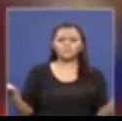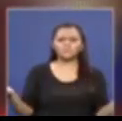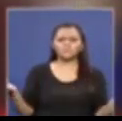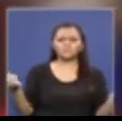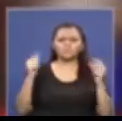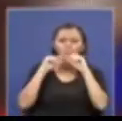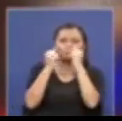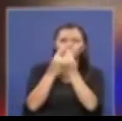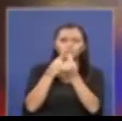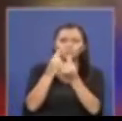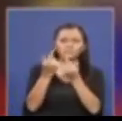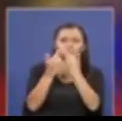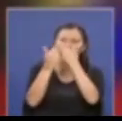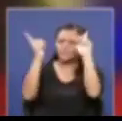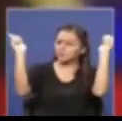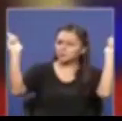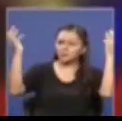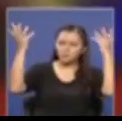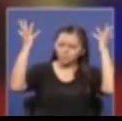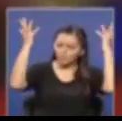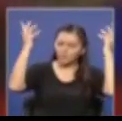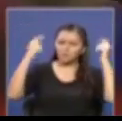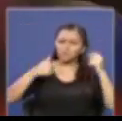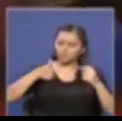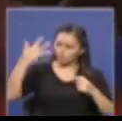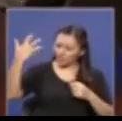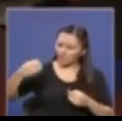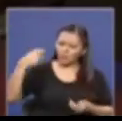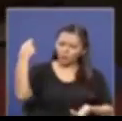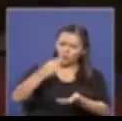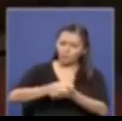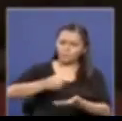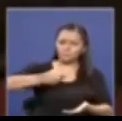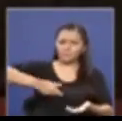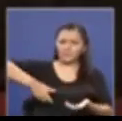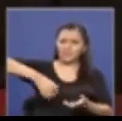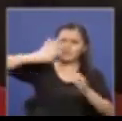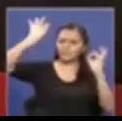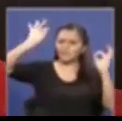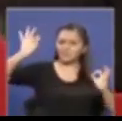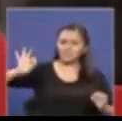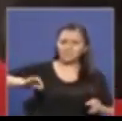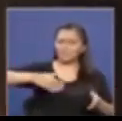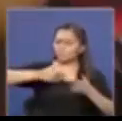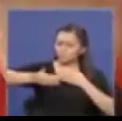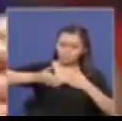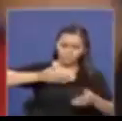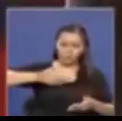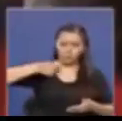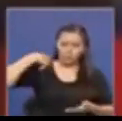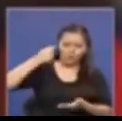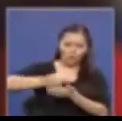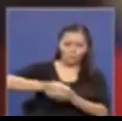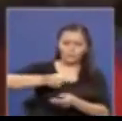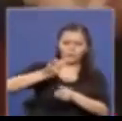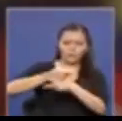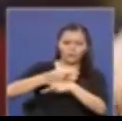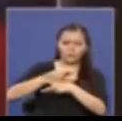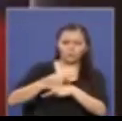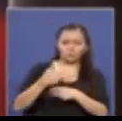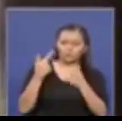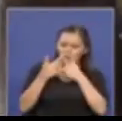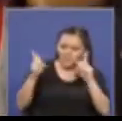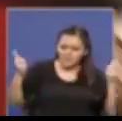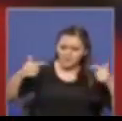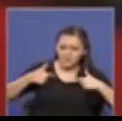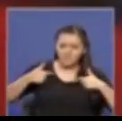restringiendo la libertad. Yo tengo derecho de traer el aparato más consumidor de energía subsidiada, más contaminador, etcétera, si no ha atentado la